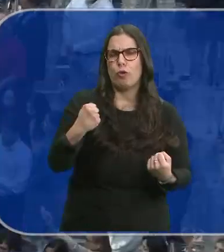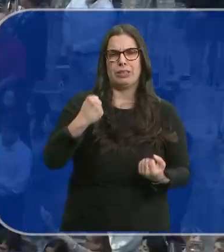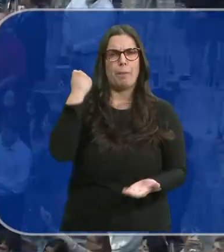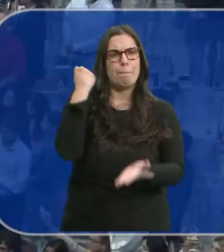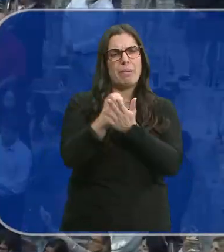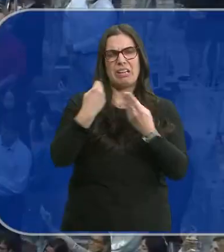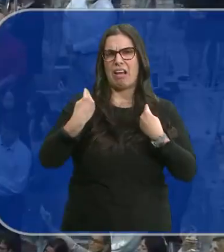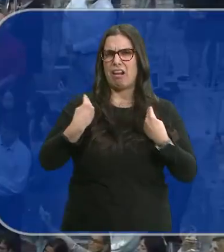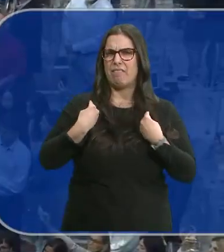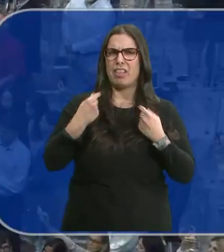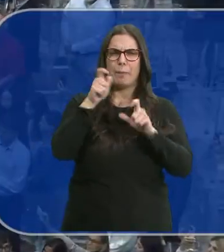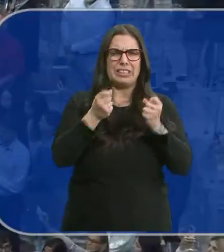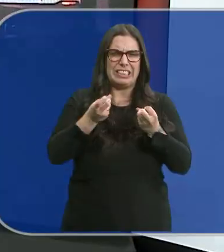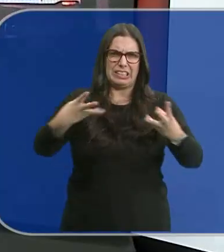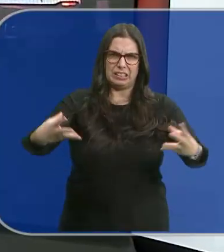vida de muchas personas.